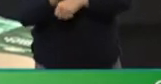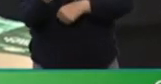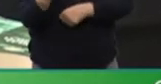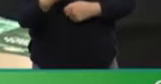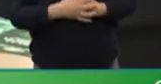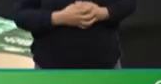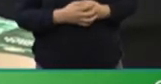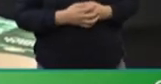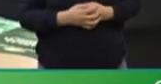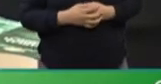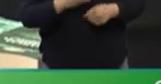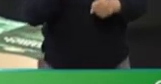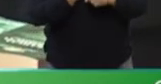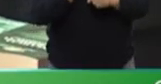tiene la palabra el